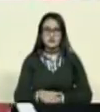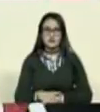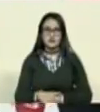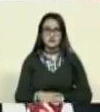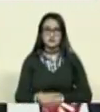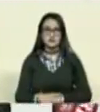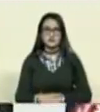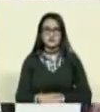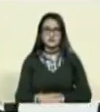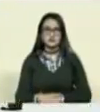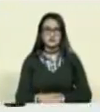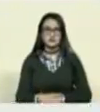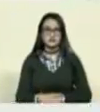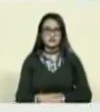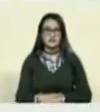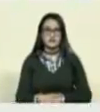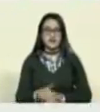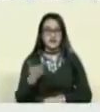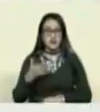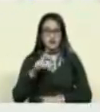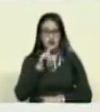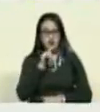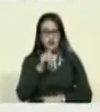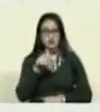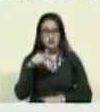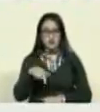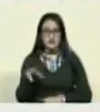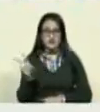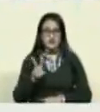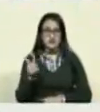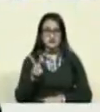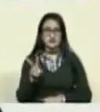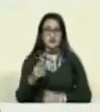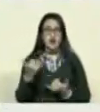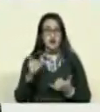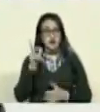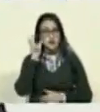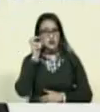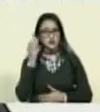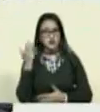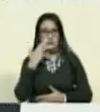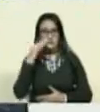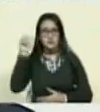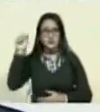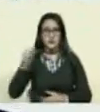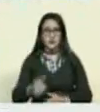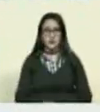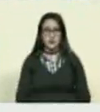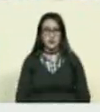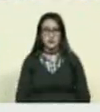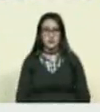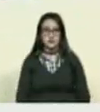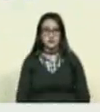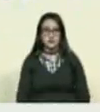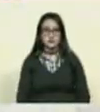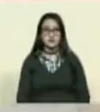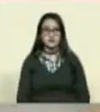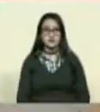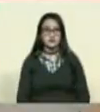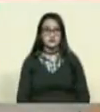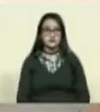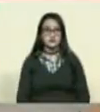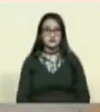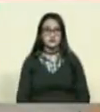que ver también con anuncios en nuestro país. Vamos a escuchar de inmediato al jefe de Estado venezolano. En este